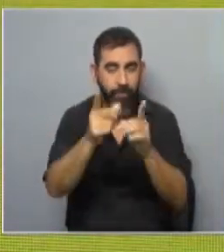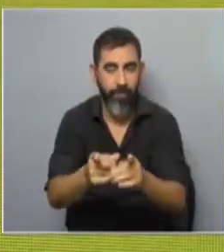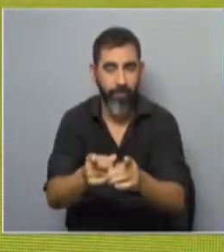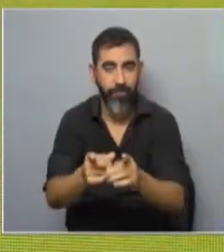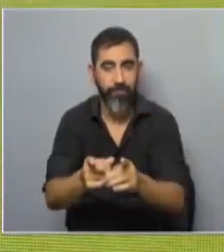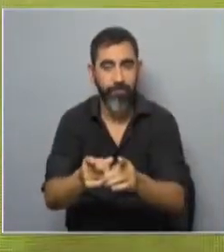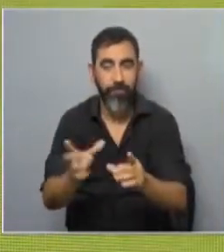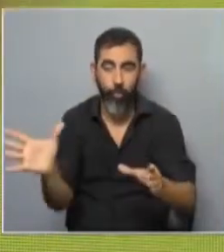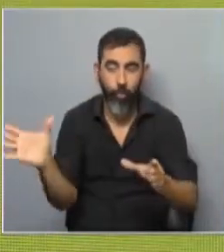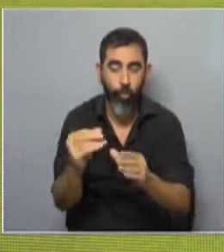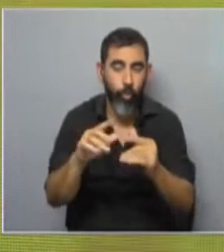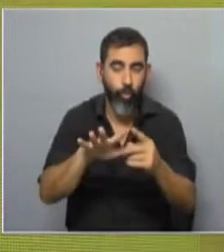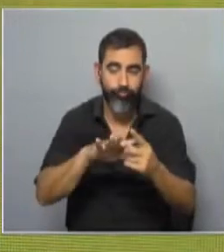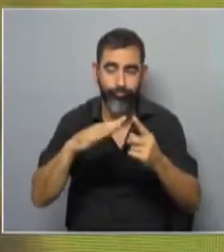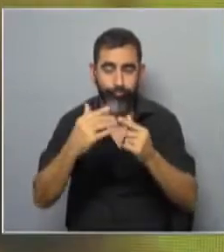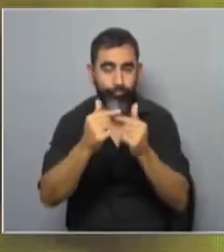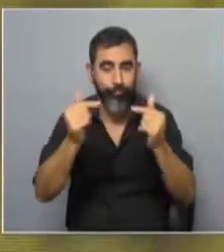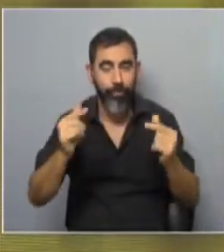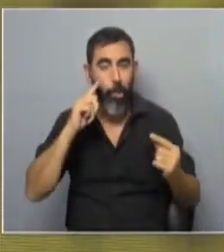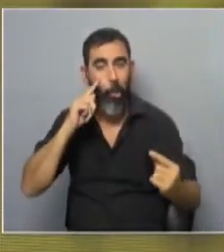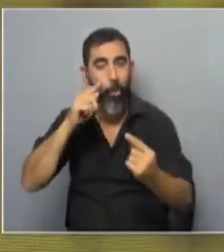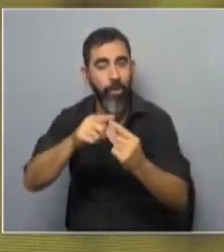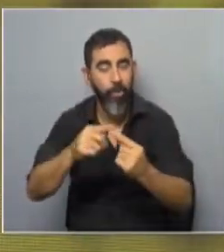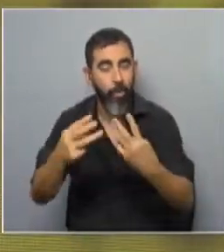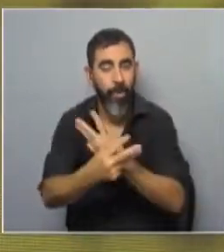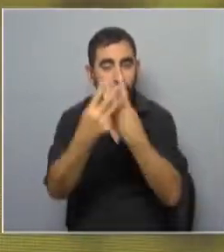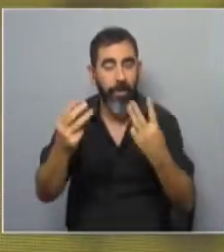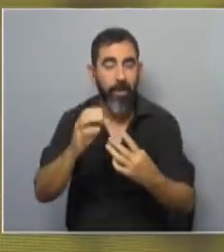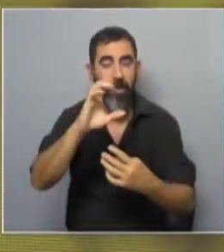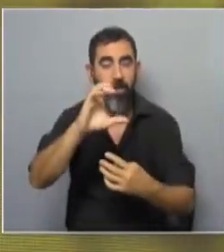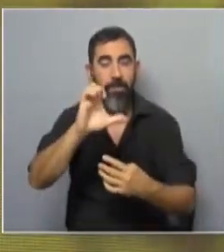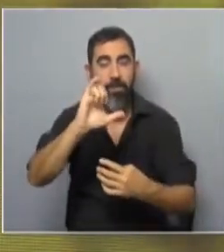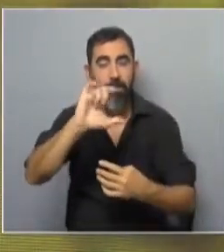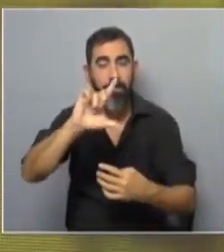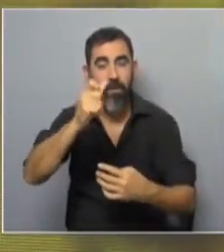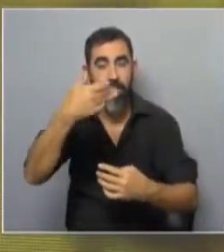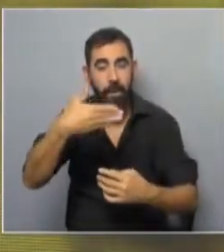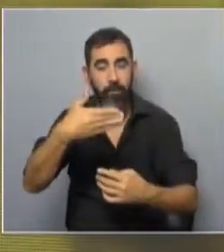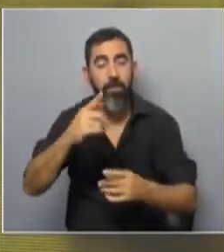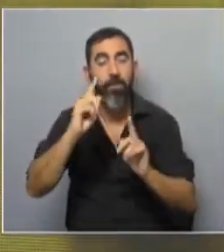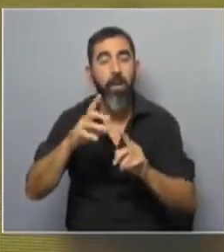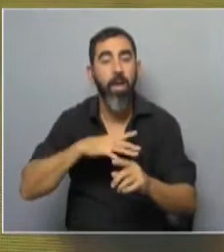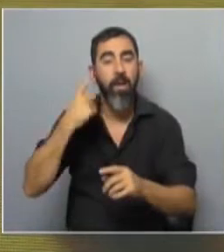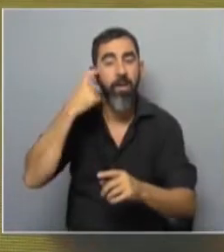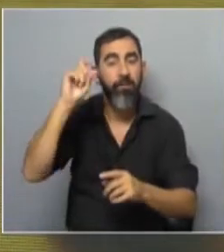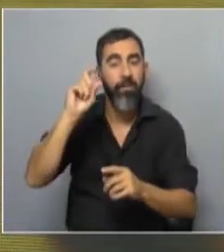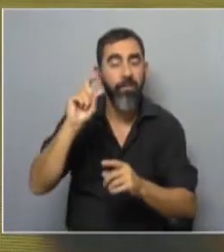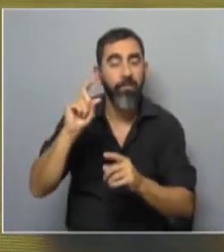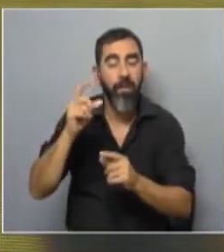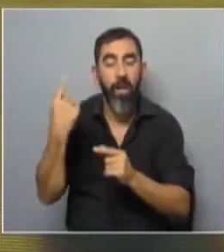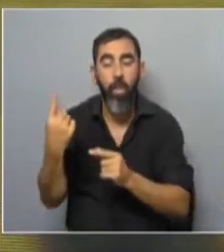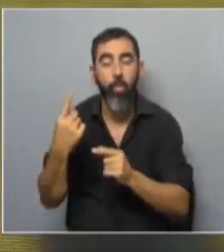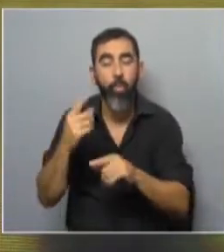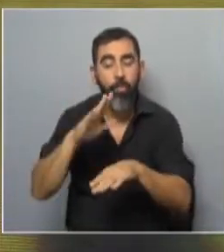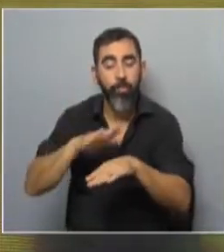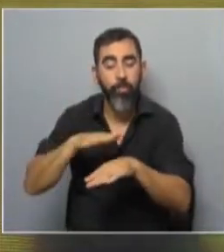digamos, reúne todo el objetivo de Seilab, ¿no? Y también nos decía que, bueno, que hay un mentor de Seilab que va acompañando cada